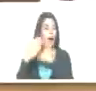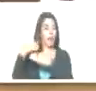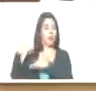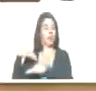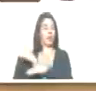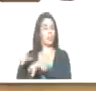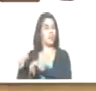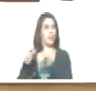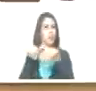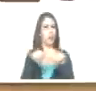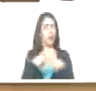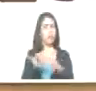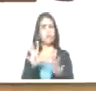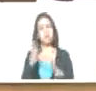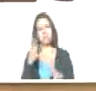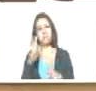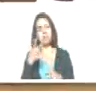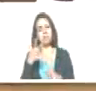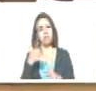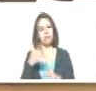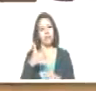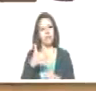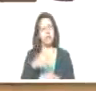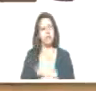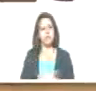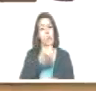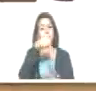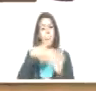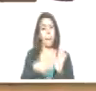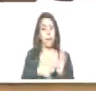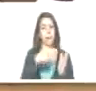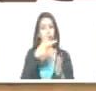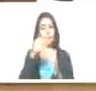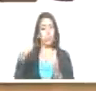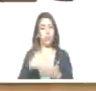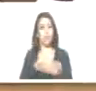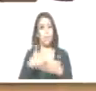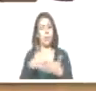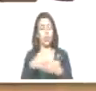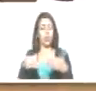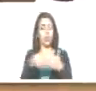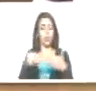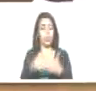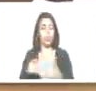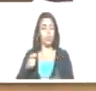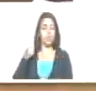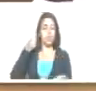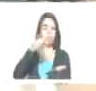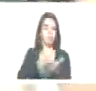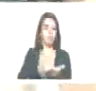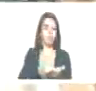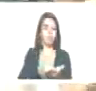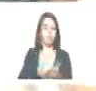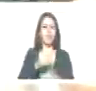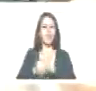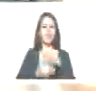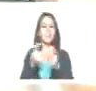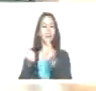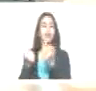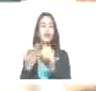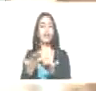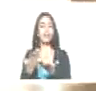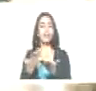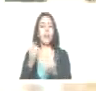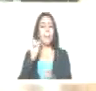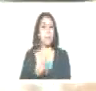como unos 1.200 millones de dólares. Toma, ¿Y qué hicieron con esa plata? Se la llevaron. ¿Presos?